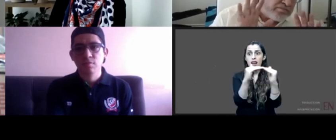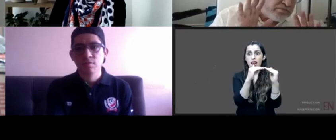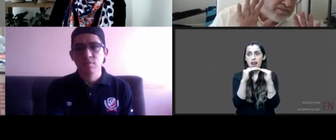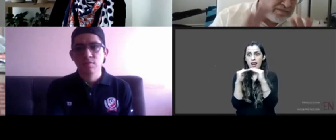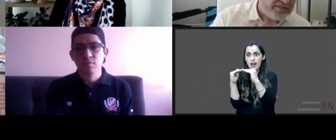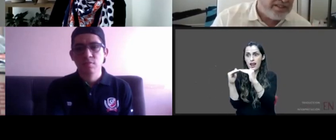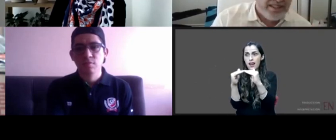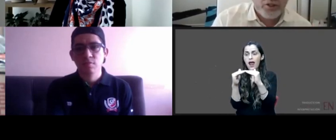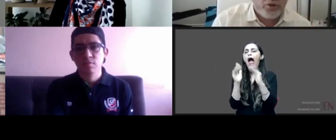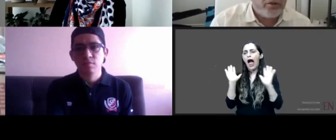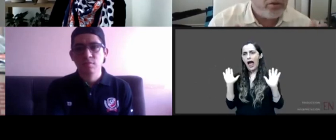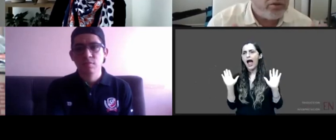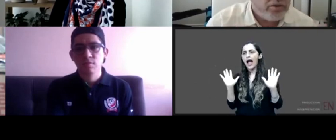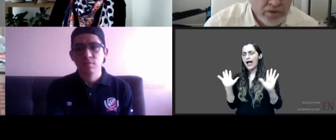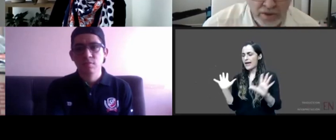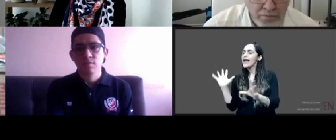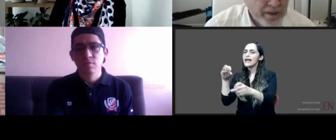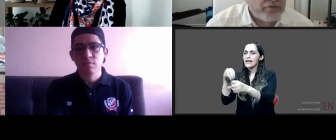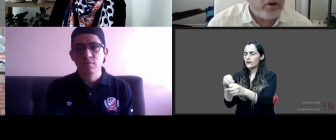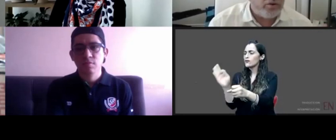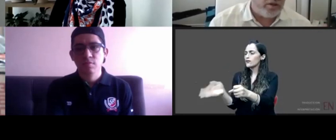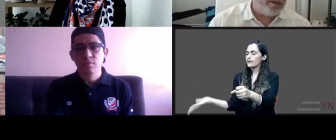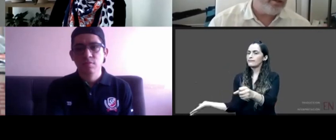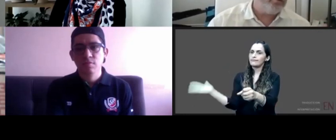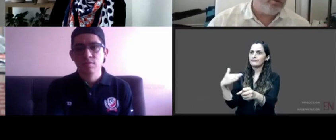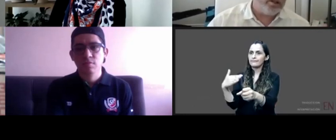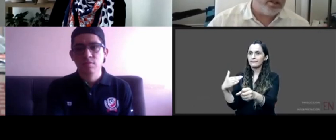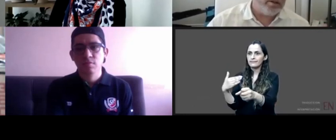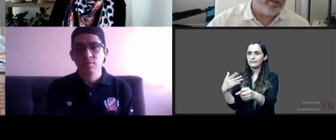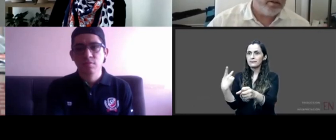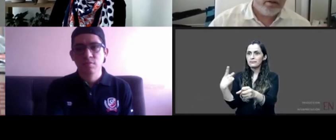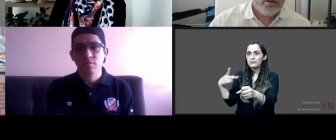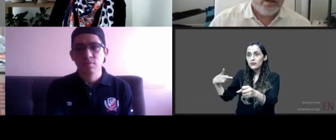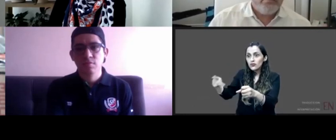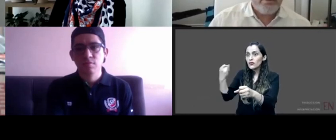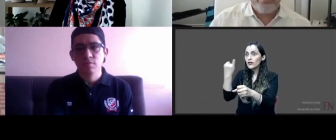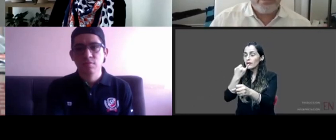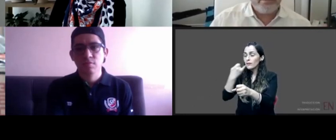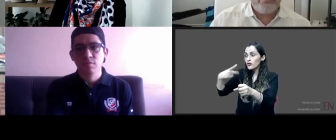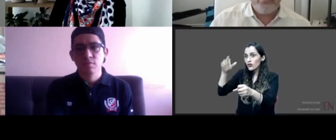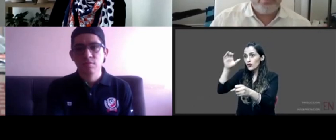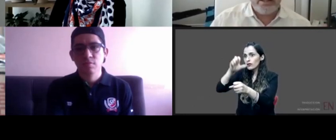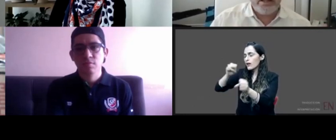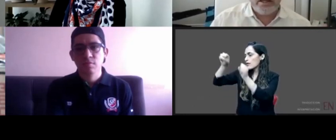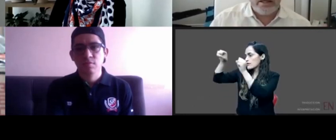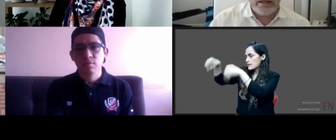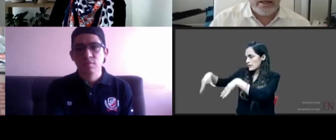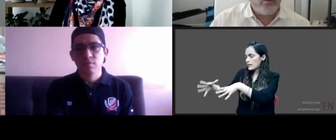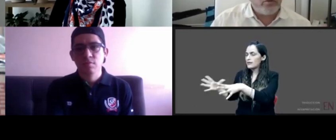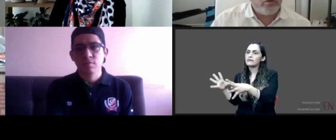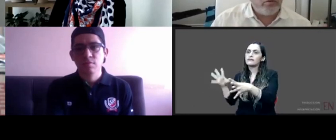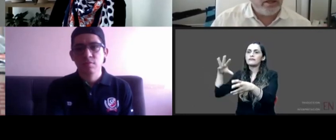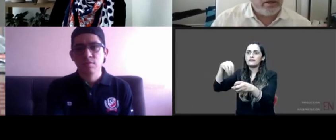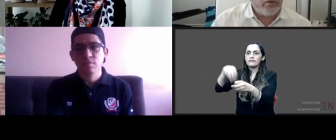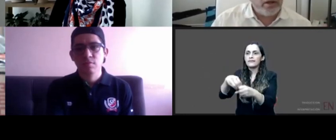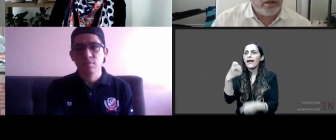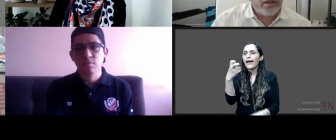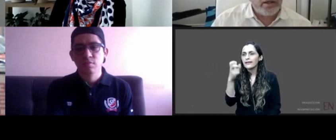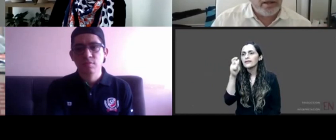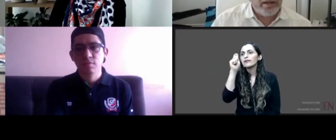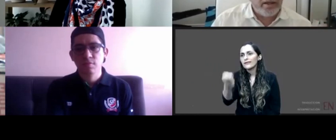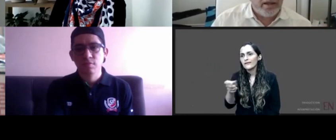Entonces, dicho eso, paso a cosas más sustantivas. Me parece muy bien que la educación